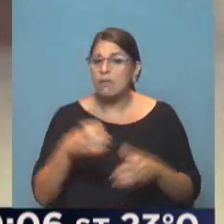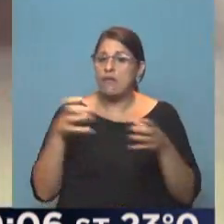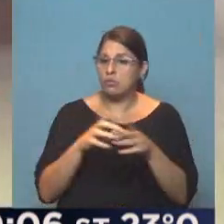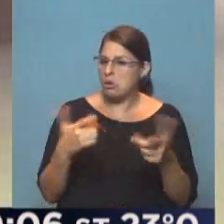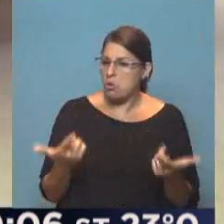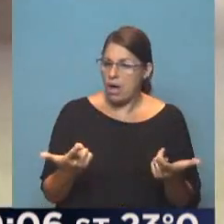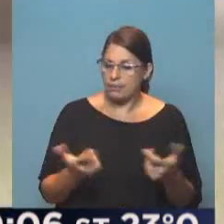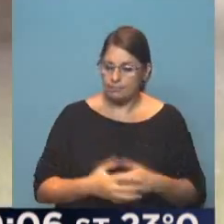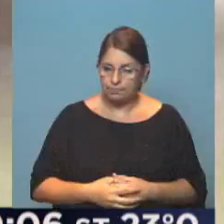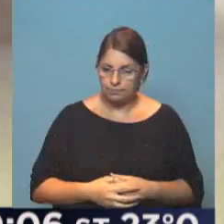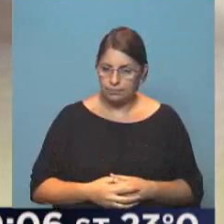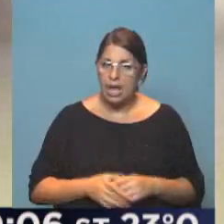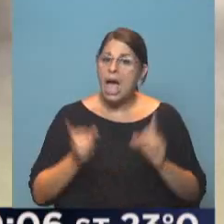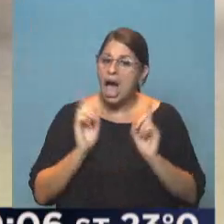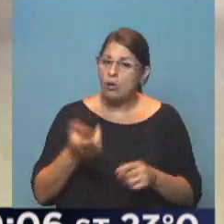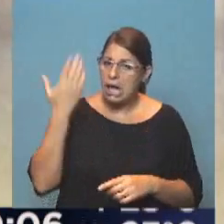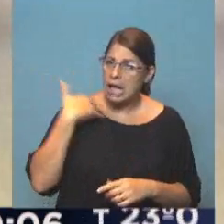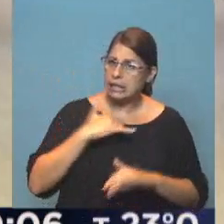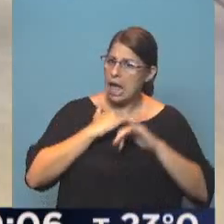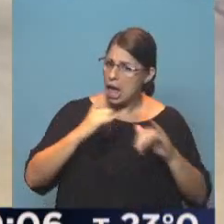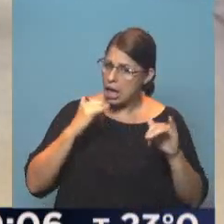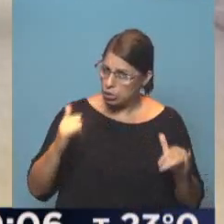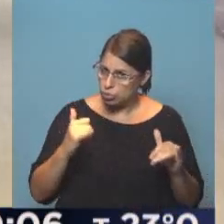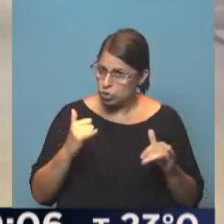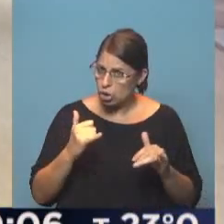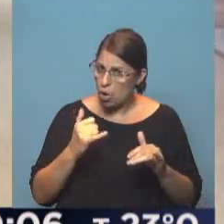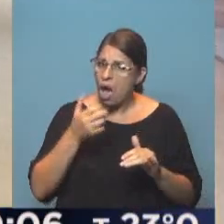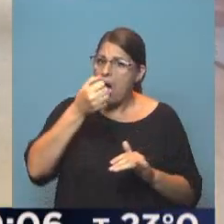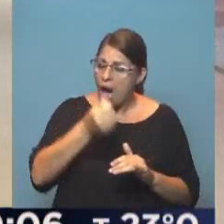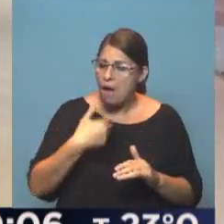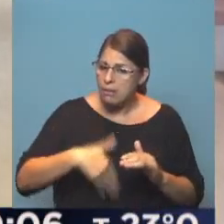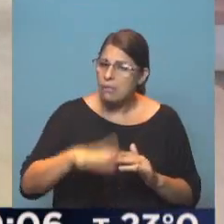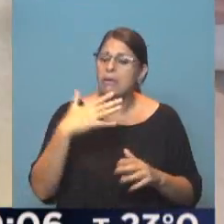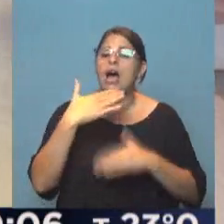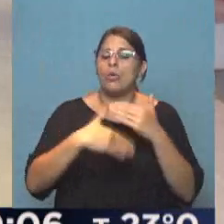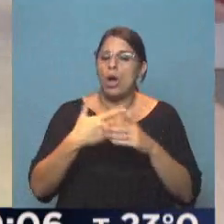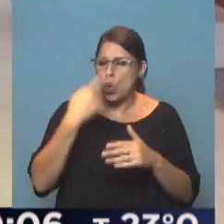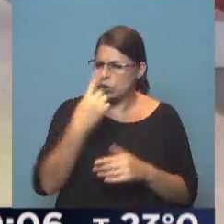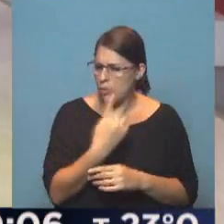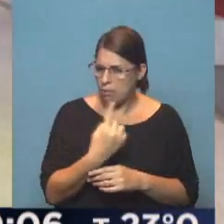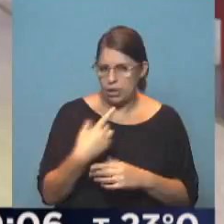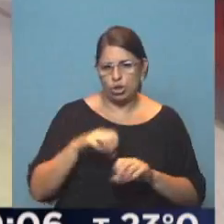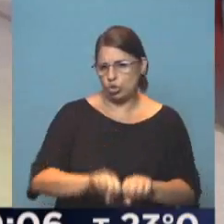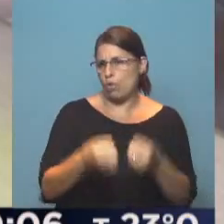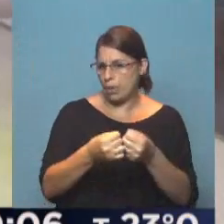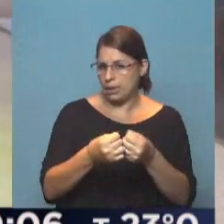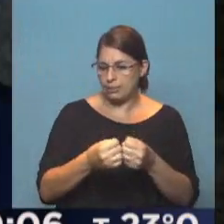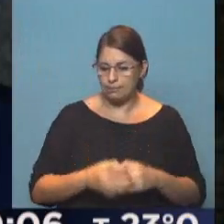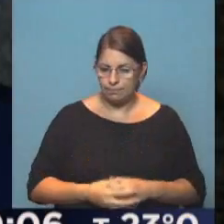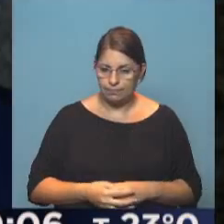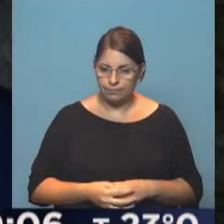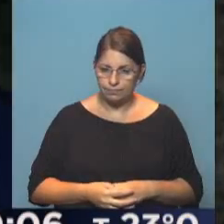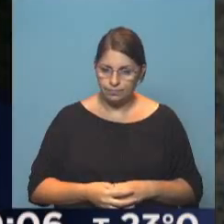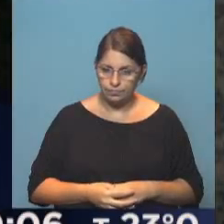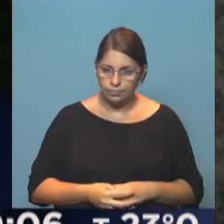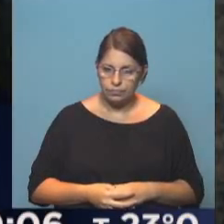no hay fútbol. De hecho, a pesar de que se había anunciado que las divisionales de ascenso iban a jugar, bueno, a último momento se decidió suspender la fecha. En limpio